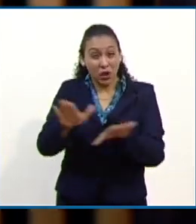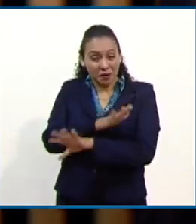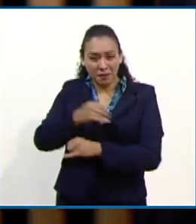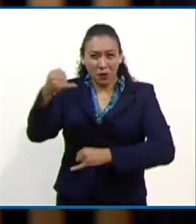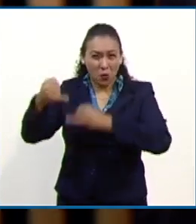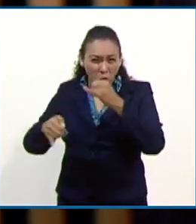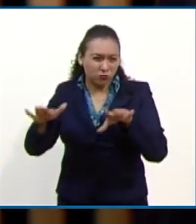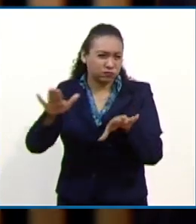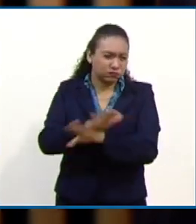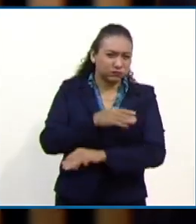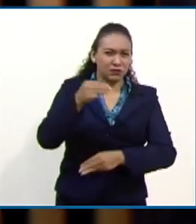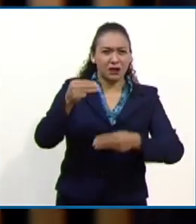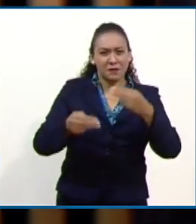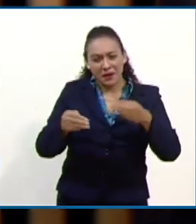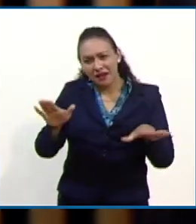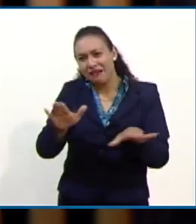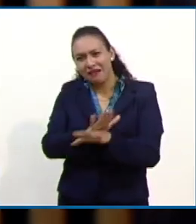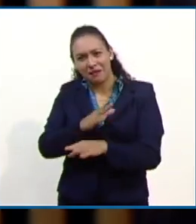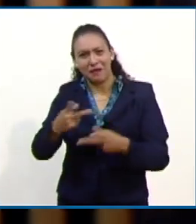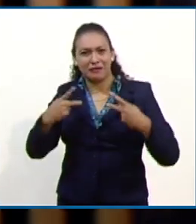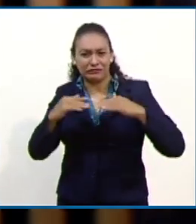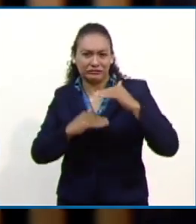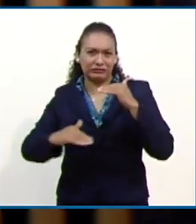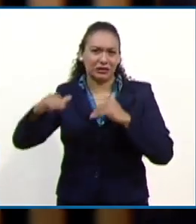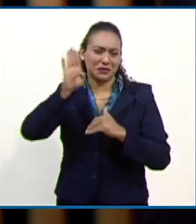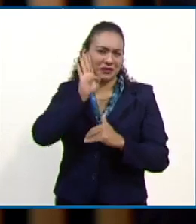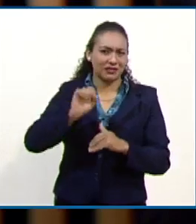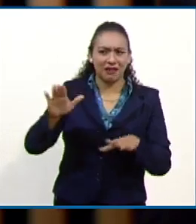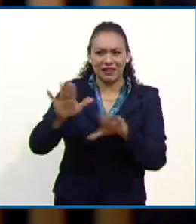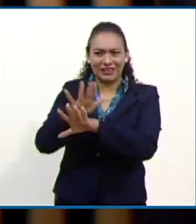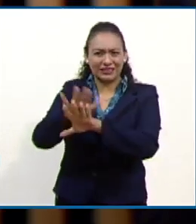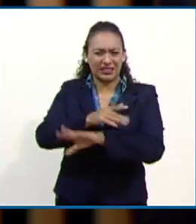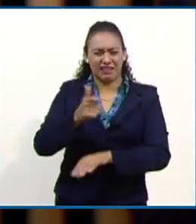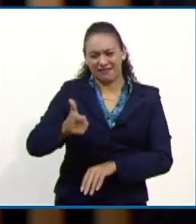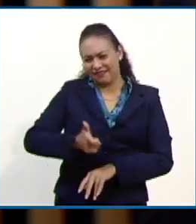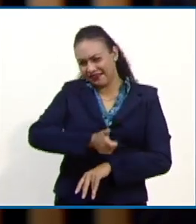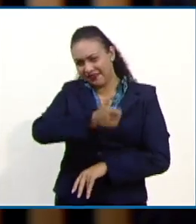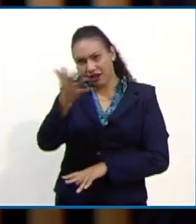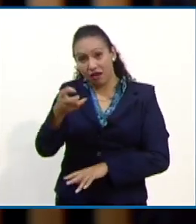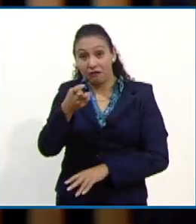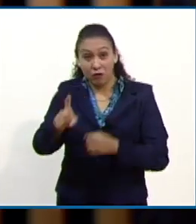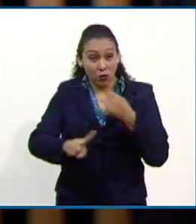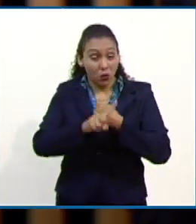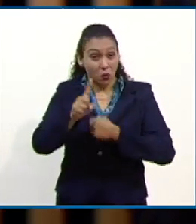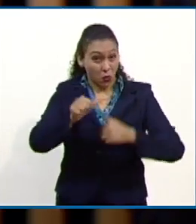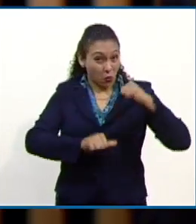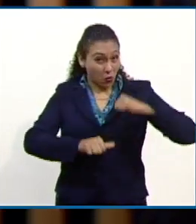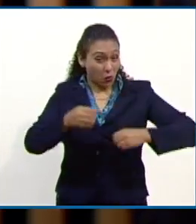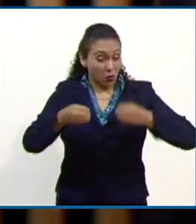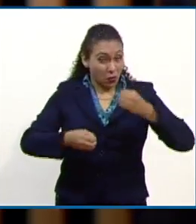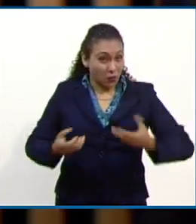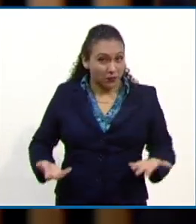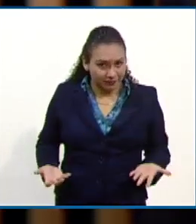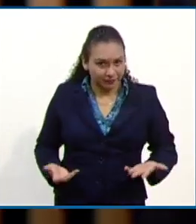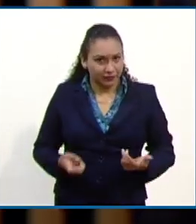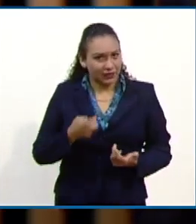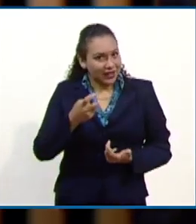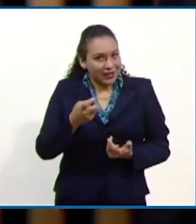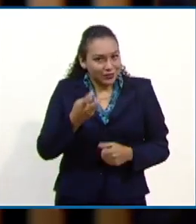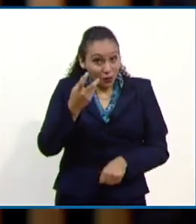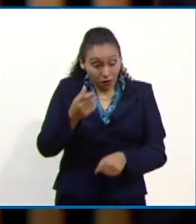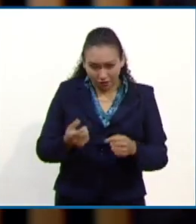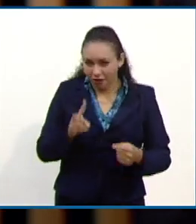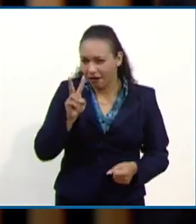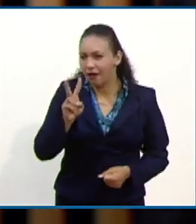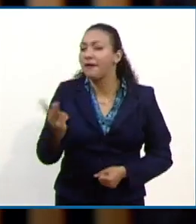tortuosa y que agravará los problemas que afectan al Poder Judicial y desde luego no